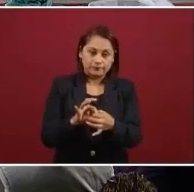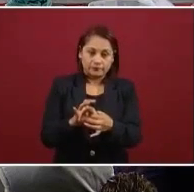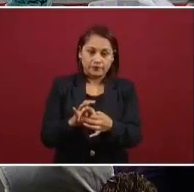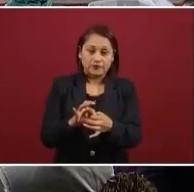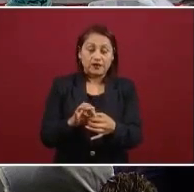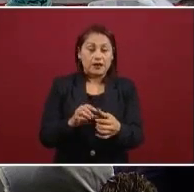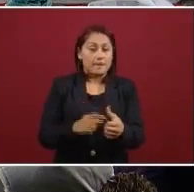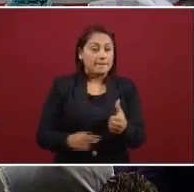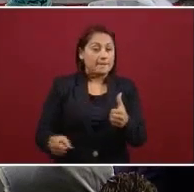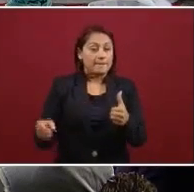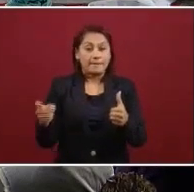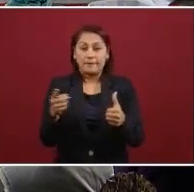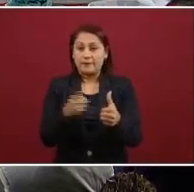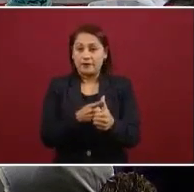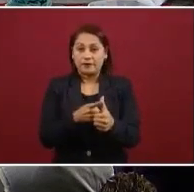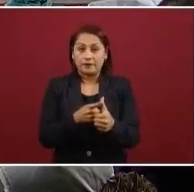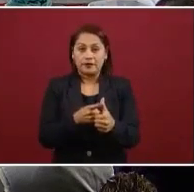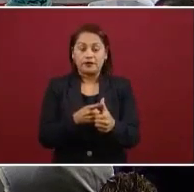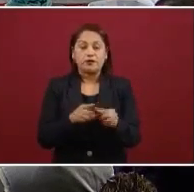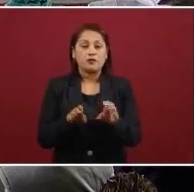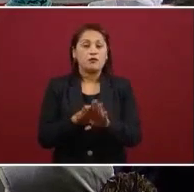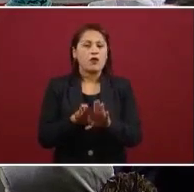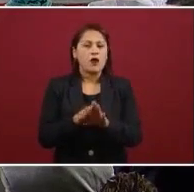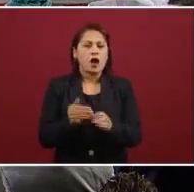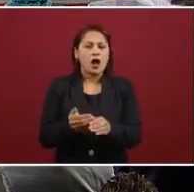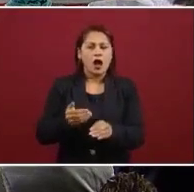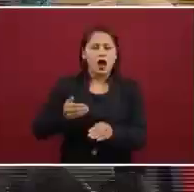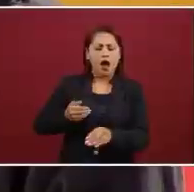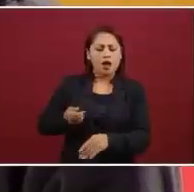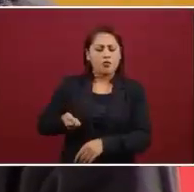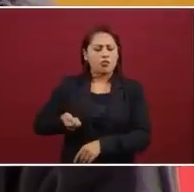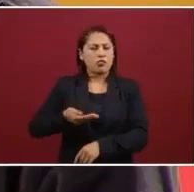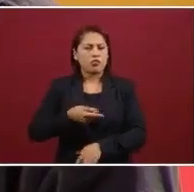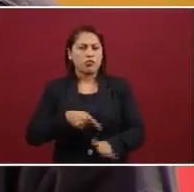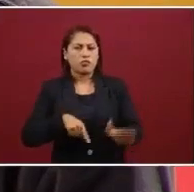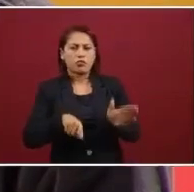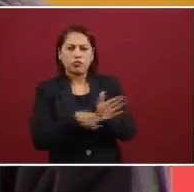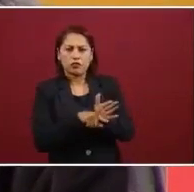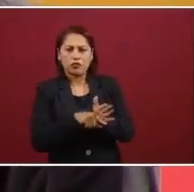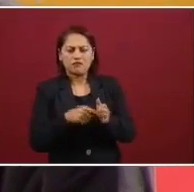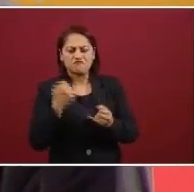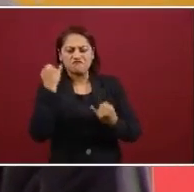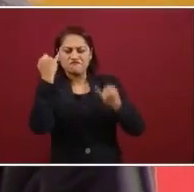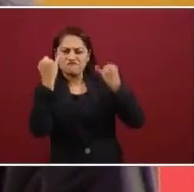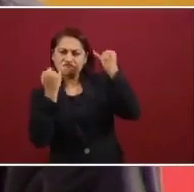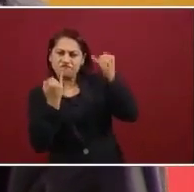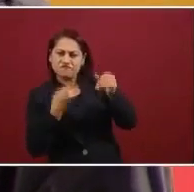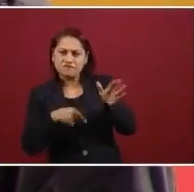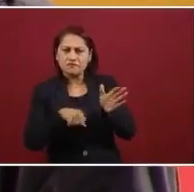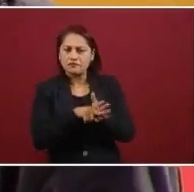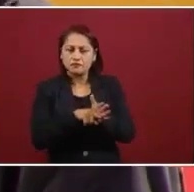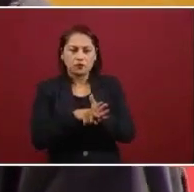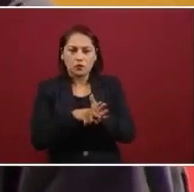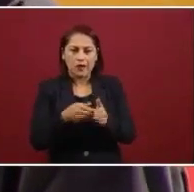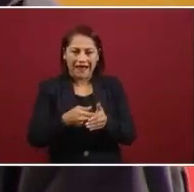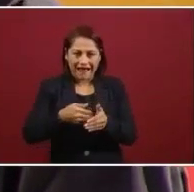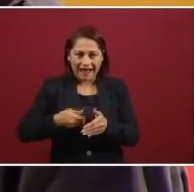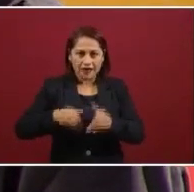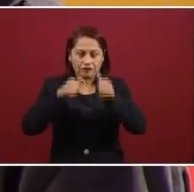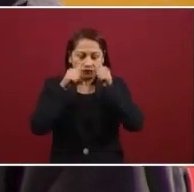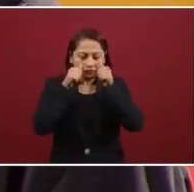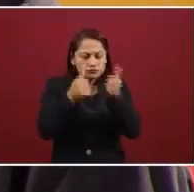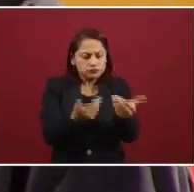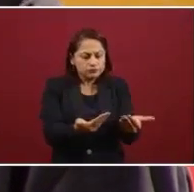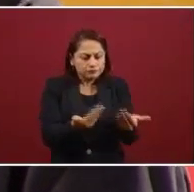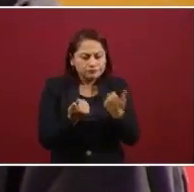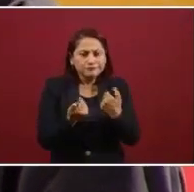importante antes de juzgar antes de decir y definir a una persona o de estigmatizar la escuchemos escuchemos a